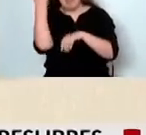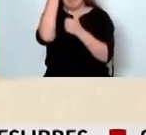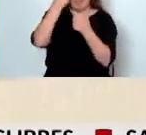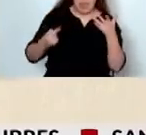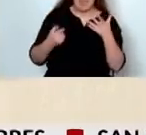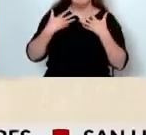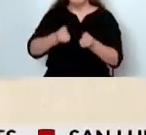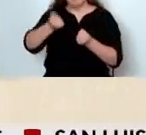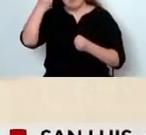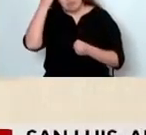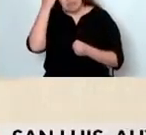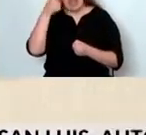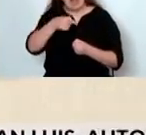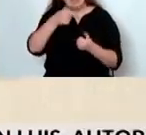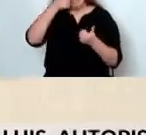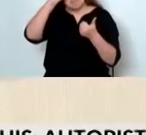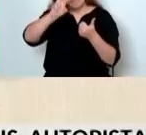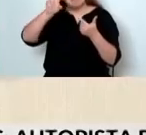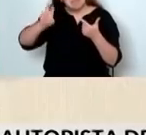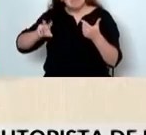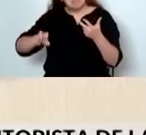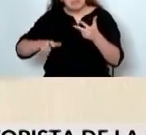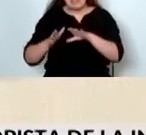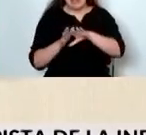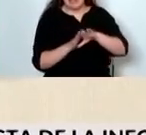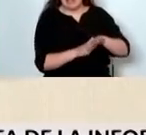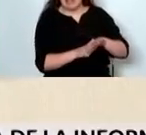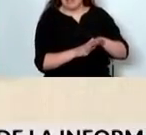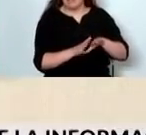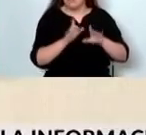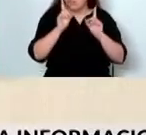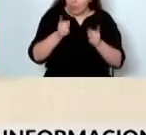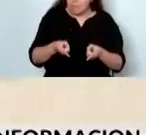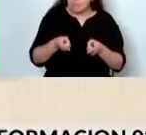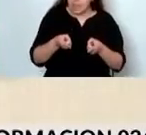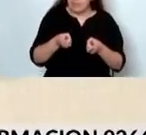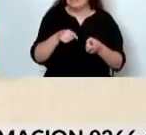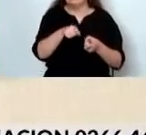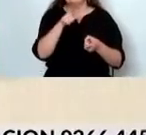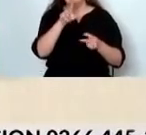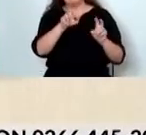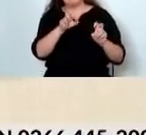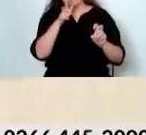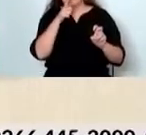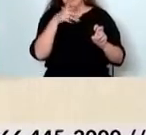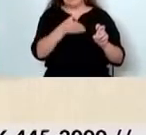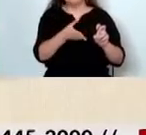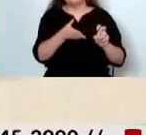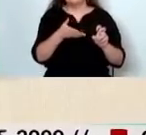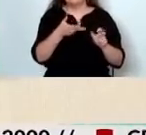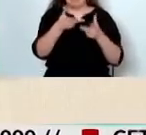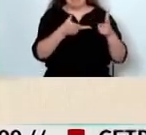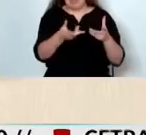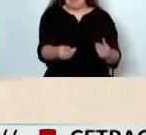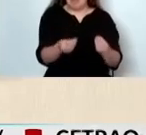salud mental y, ¿por qué no?, aunque a veces parece que es un tema del que mejor no hablar